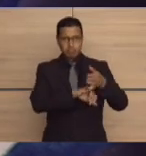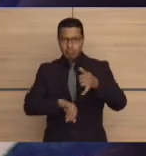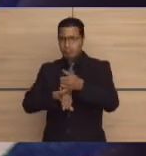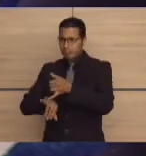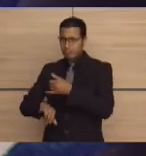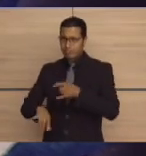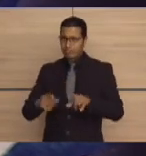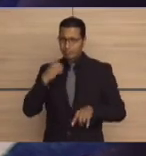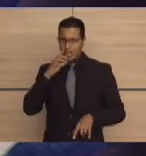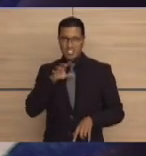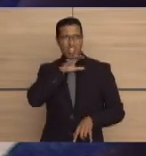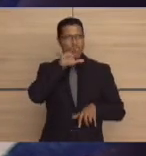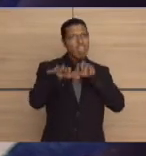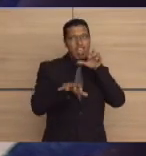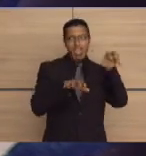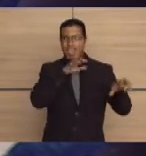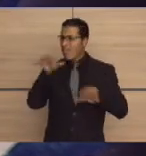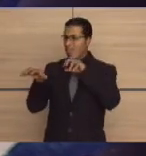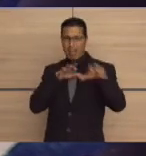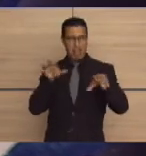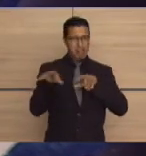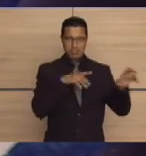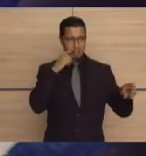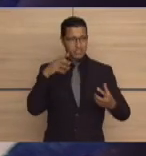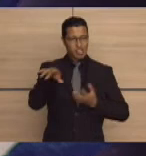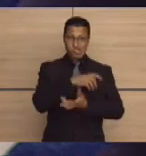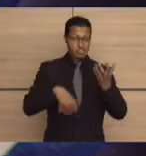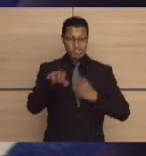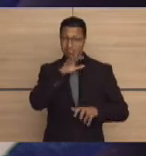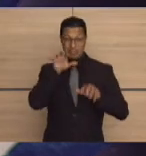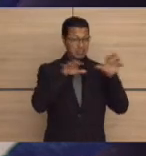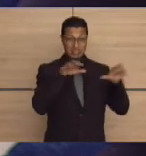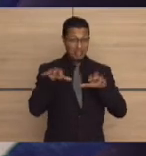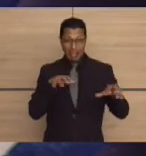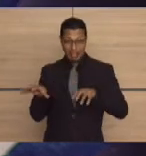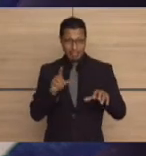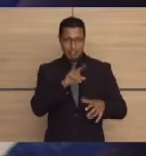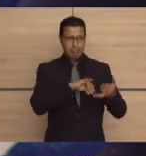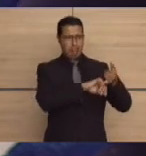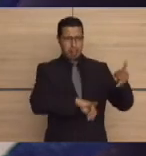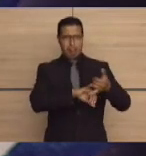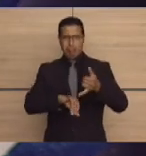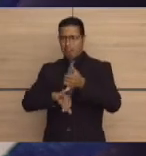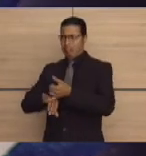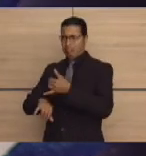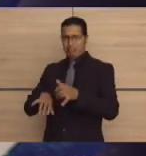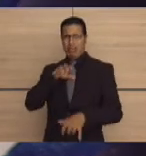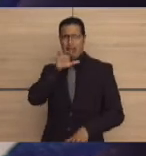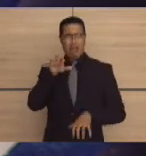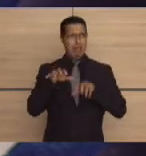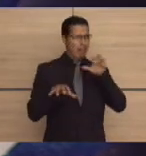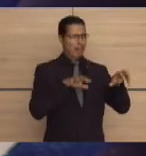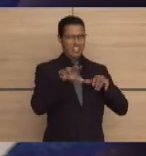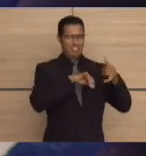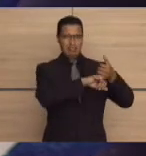gritadera allí, una algarabía, ¿no? una algarabía de gritos de independencia